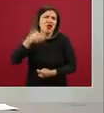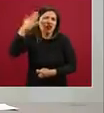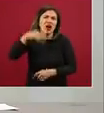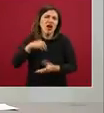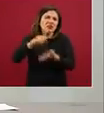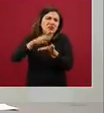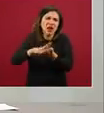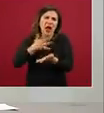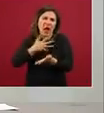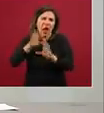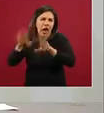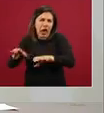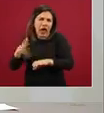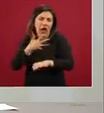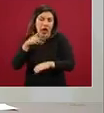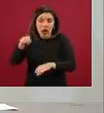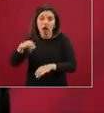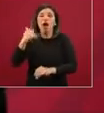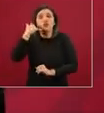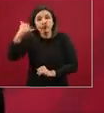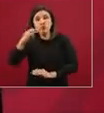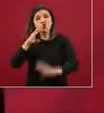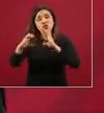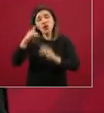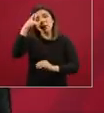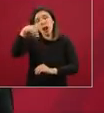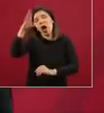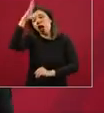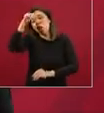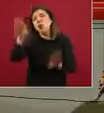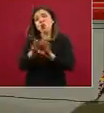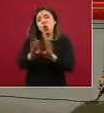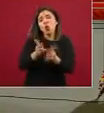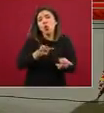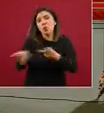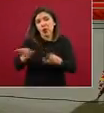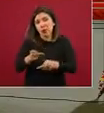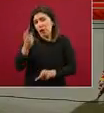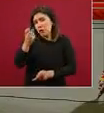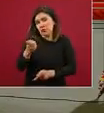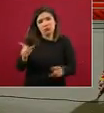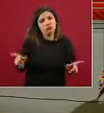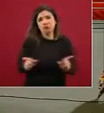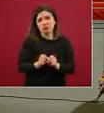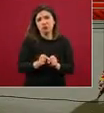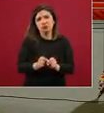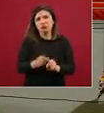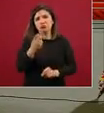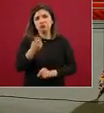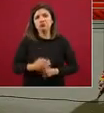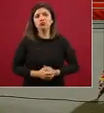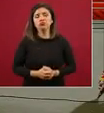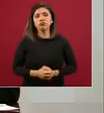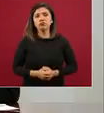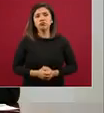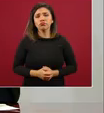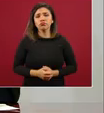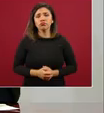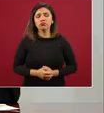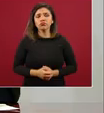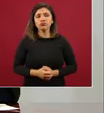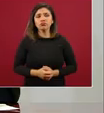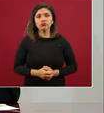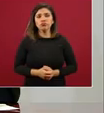han inscribido, en donde ya están inscritos, para ponerse de acuerdo. Eso sería cuanto, señor